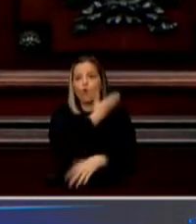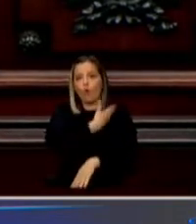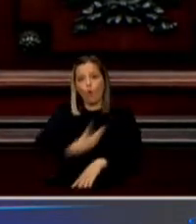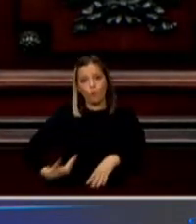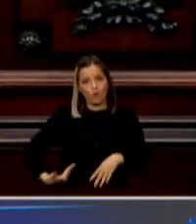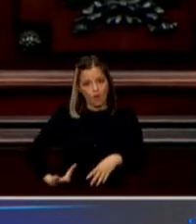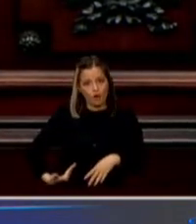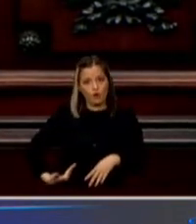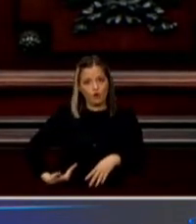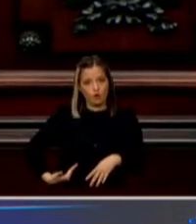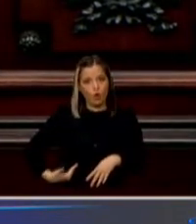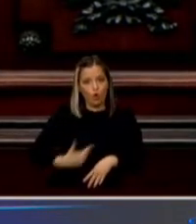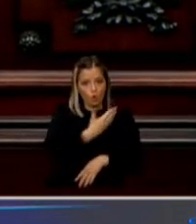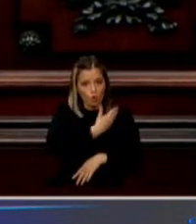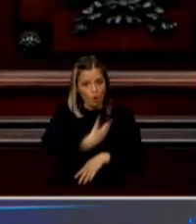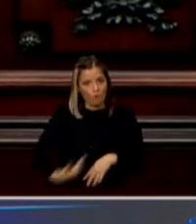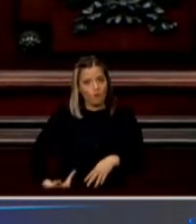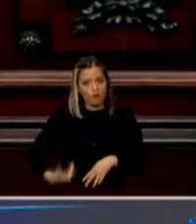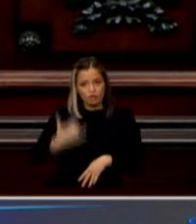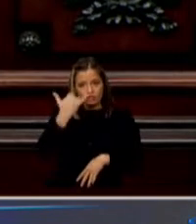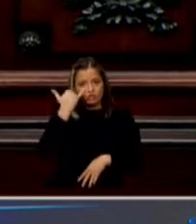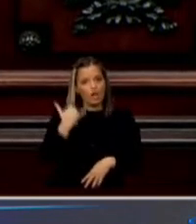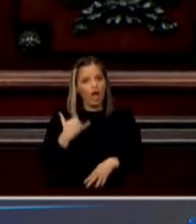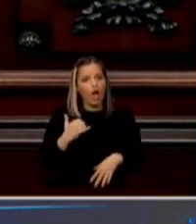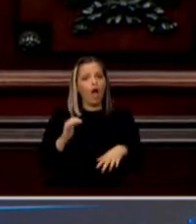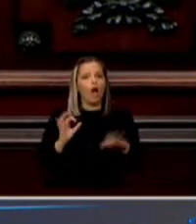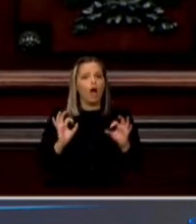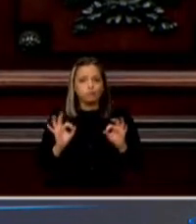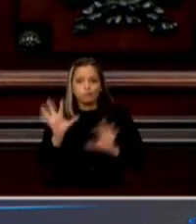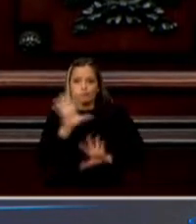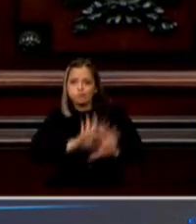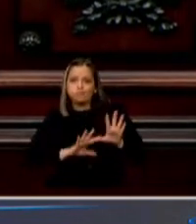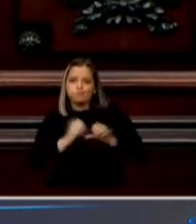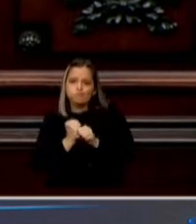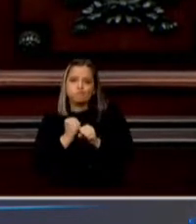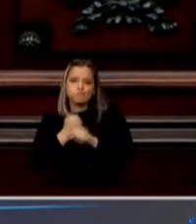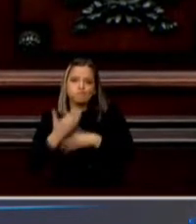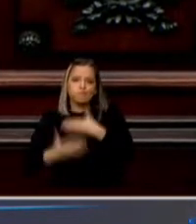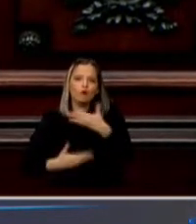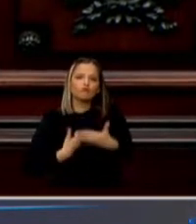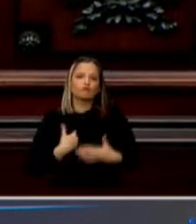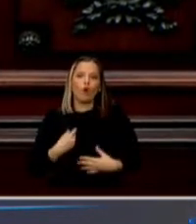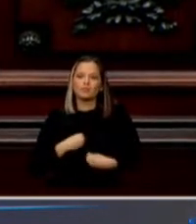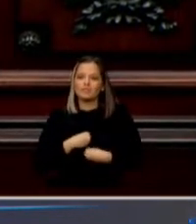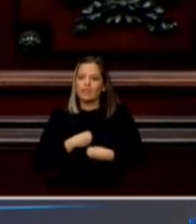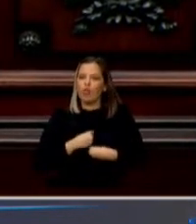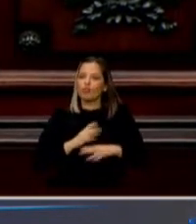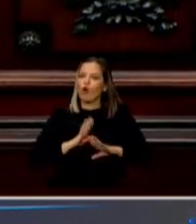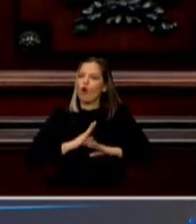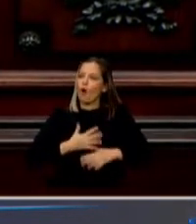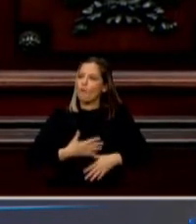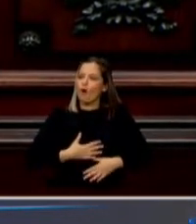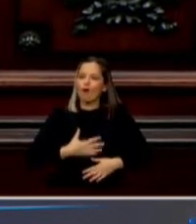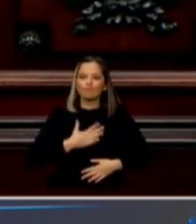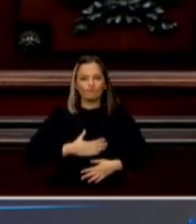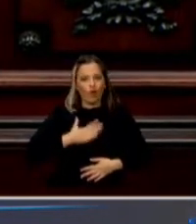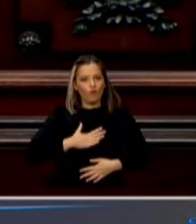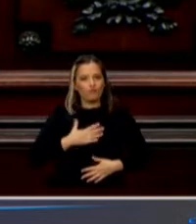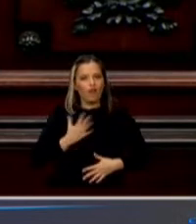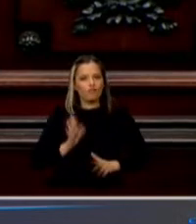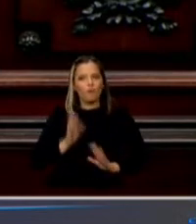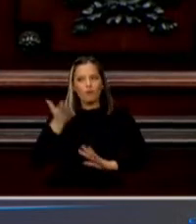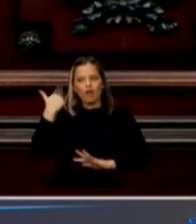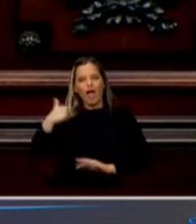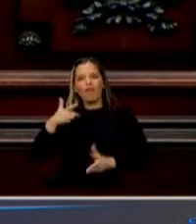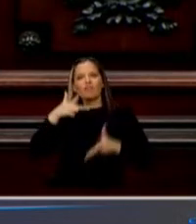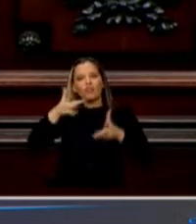Lozano va a sostener su candidatura. Lo de Juan Grabois tiene más, más desarrollo territorial. ¿Cómo? Me estaba por